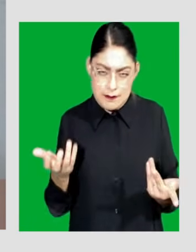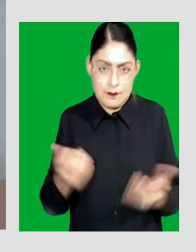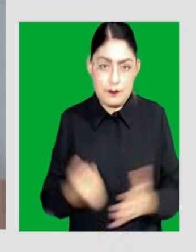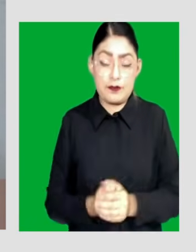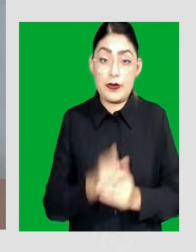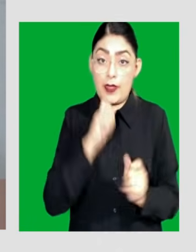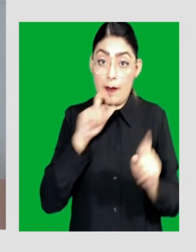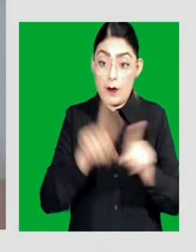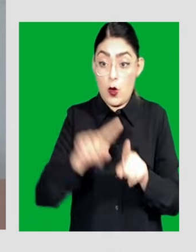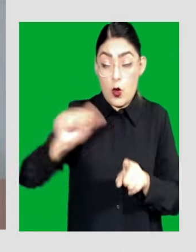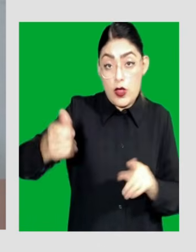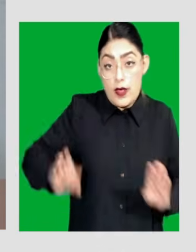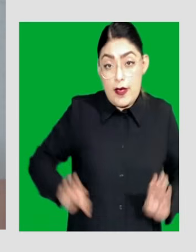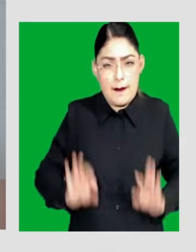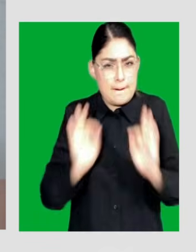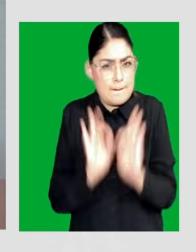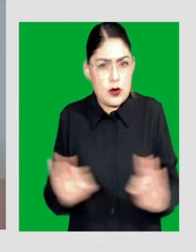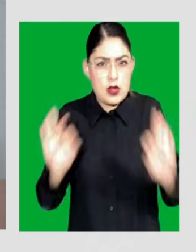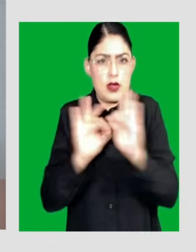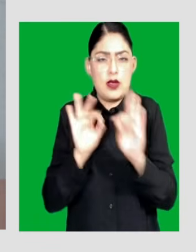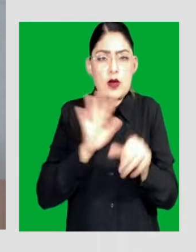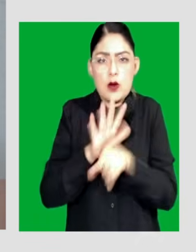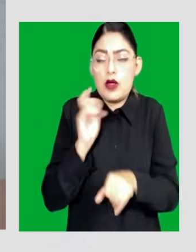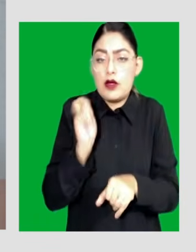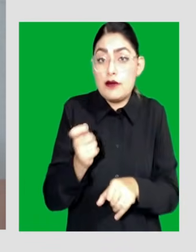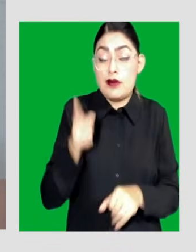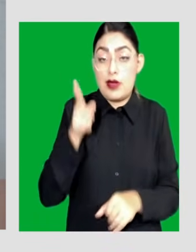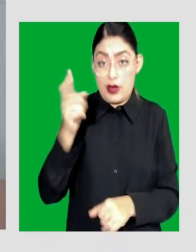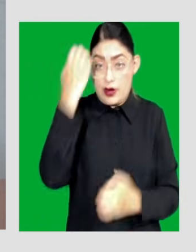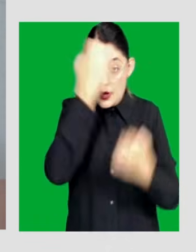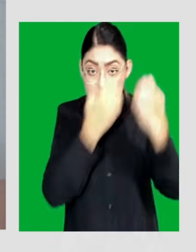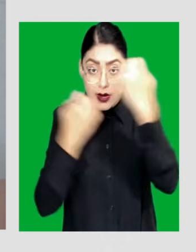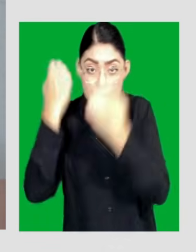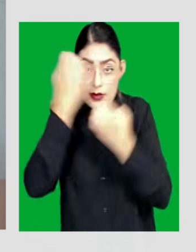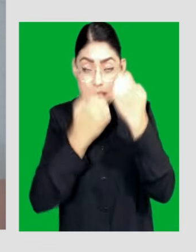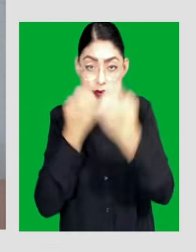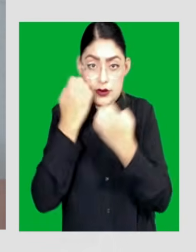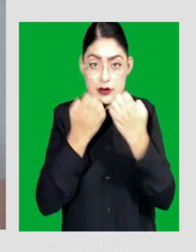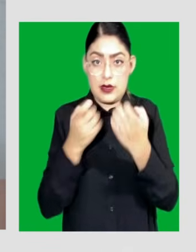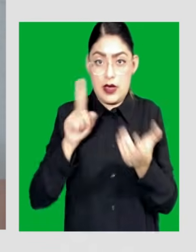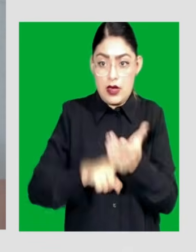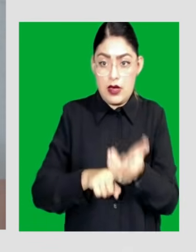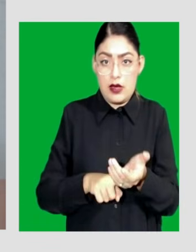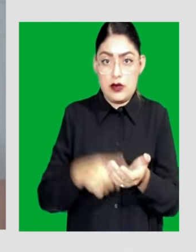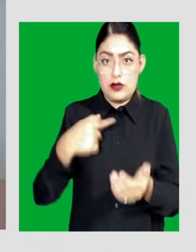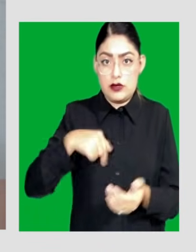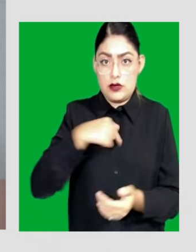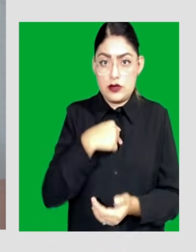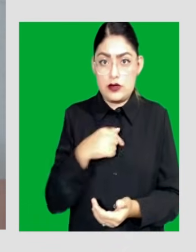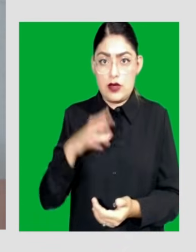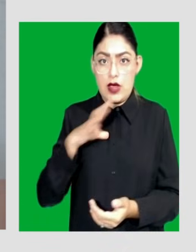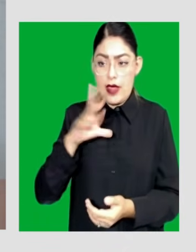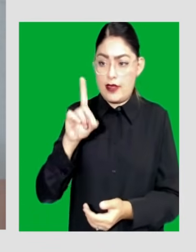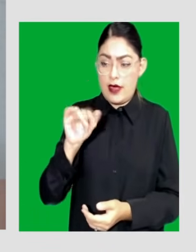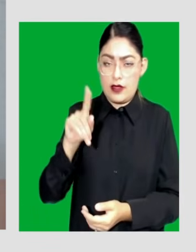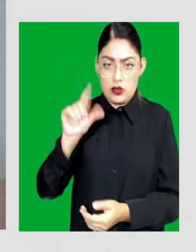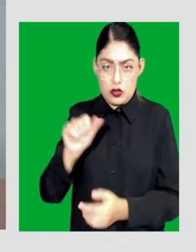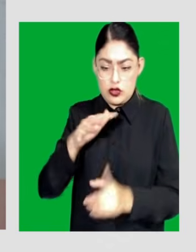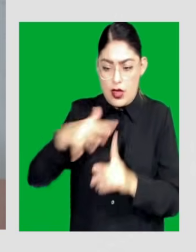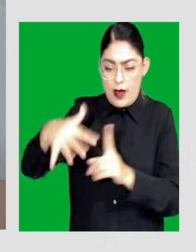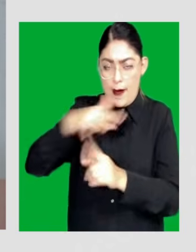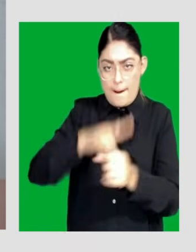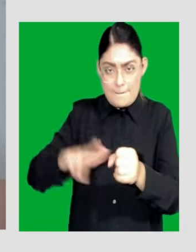Otra característica muy útil será el análisis de información ambiental, a través del cual podremos acceder y visualizar distintos